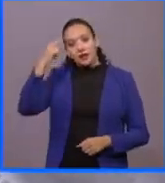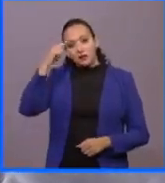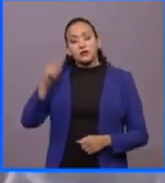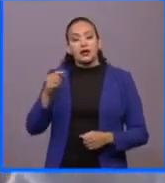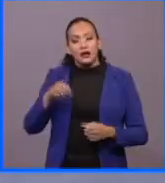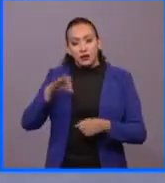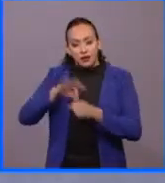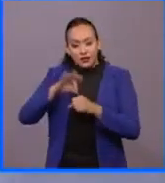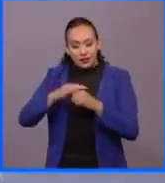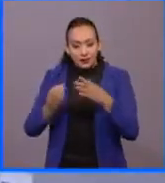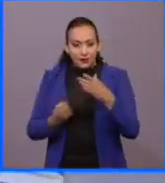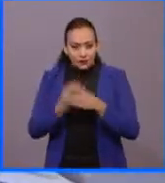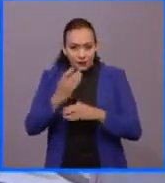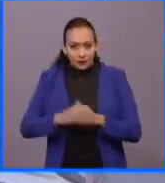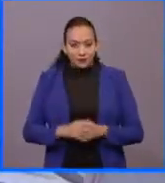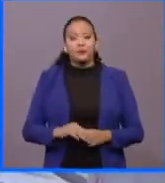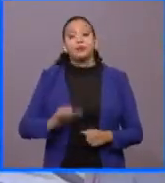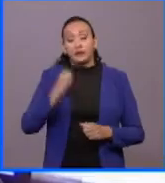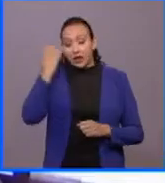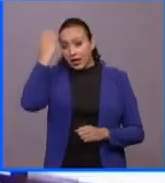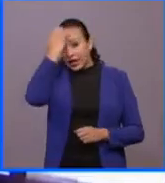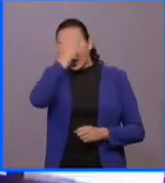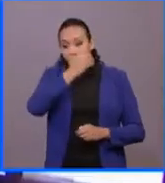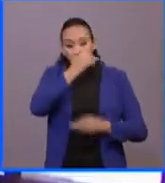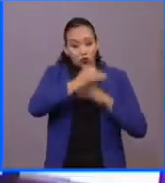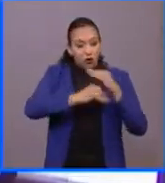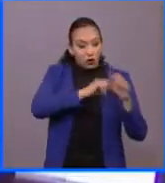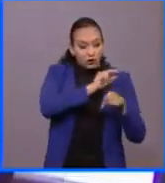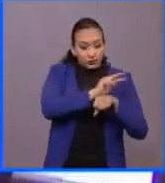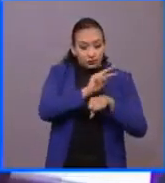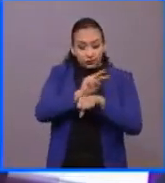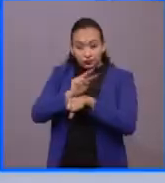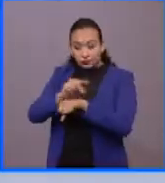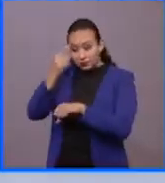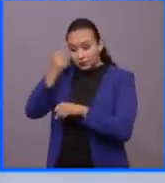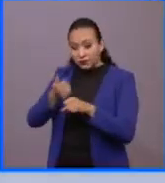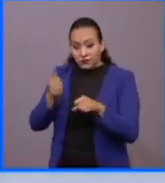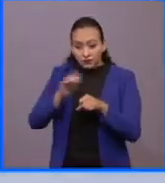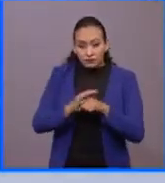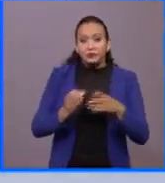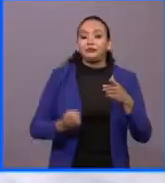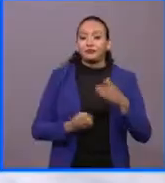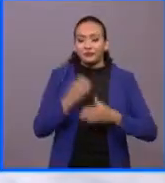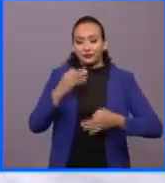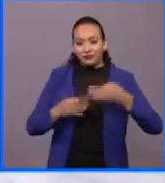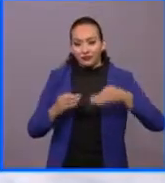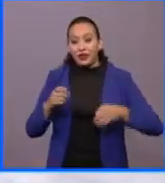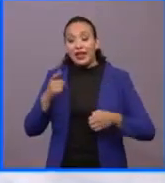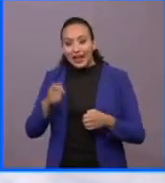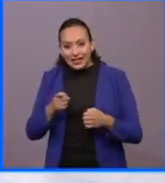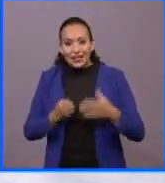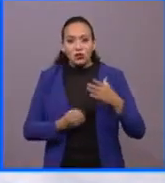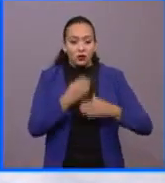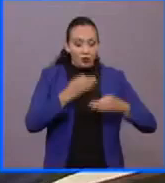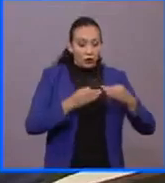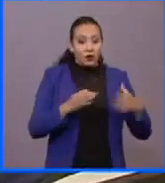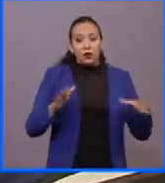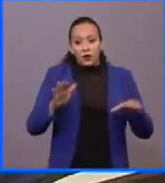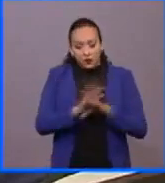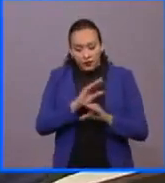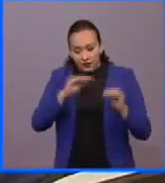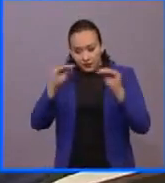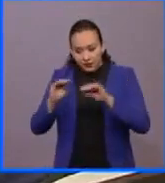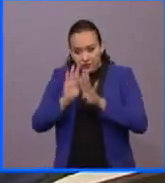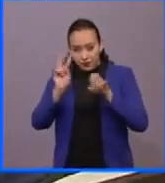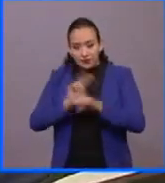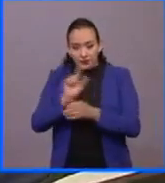judicial, donde evaluarán los procedimientos administrativos que se den en el nuevo tribunal que sustituye al Consejo de